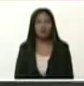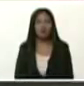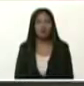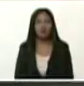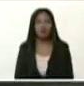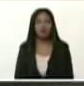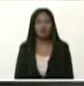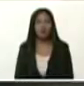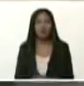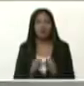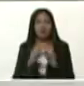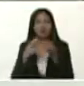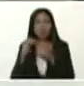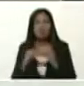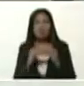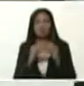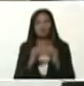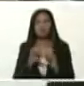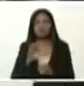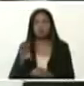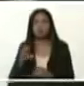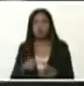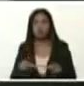y mantenimiento de ciudad.